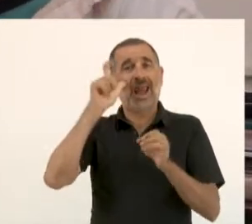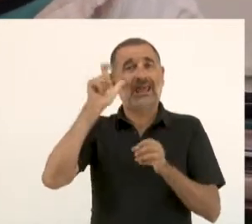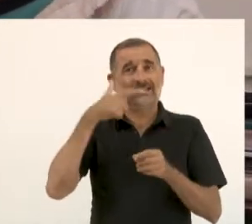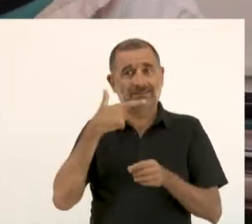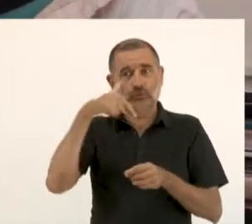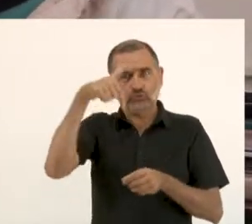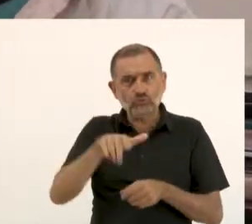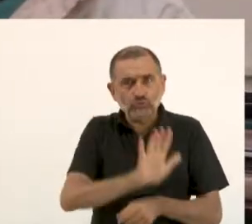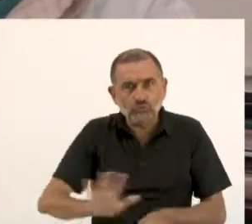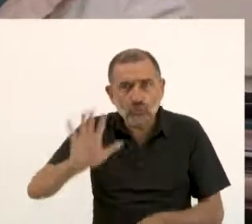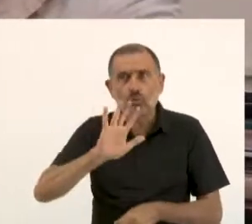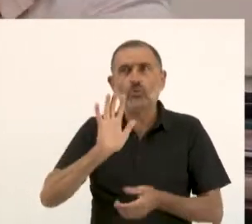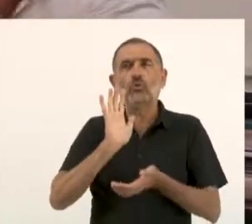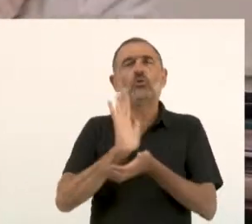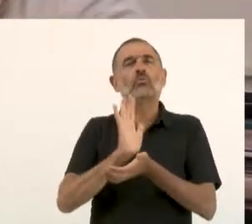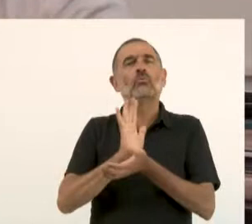desconociendo justamente a los Ranqueles.